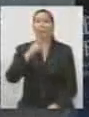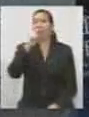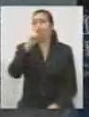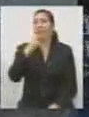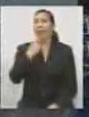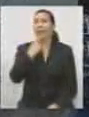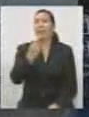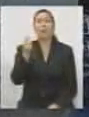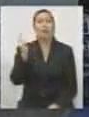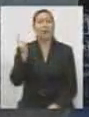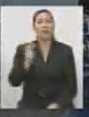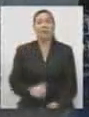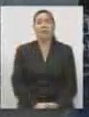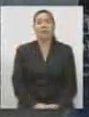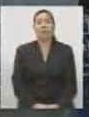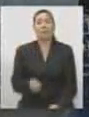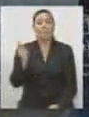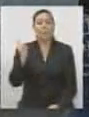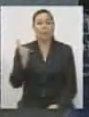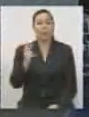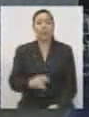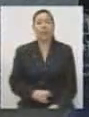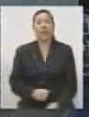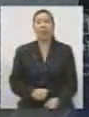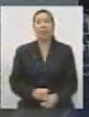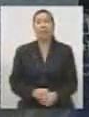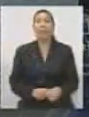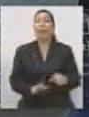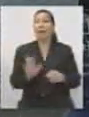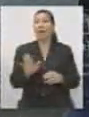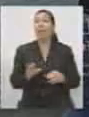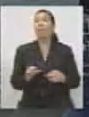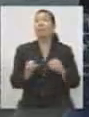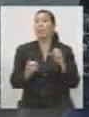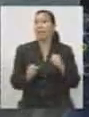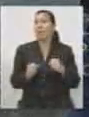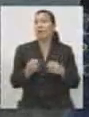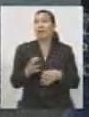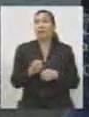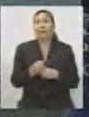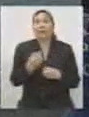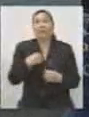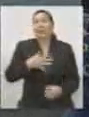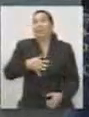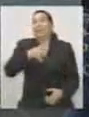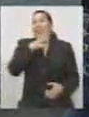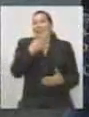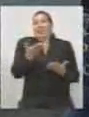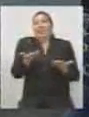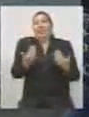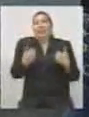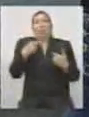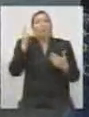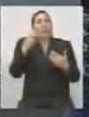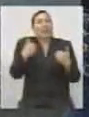de ser maestro y profesor de Derecho Constitucional. Dios nos coja confesados si esos son